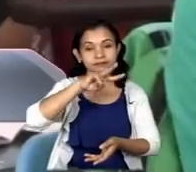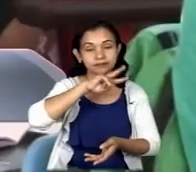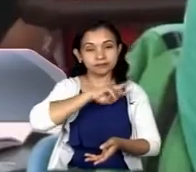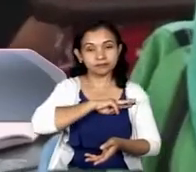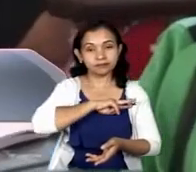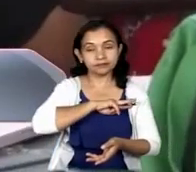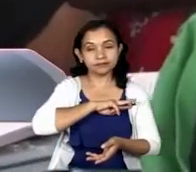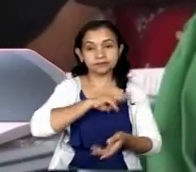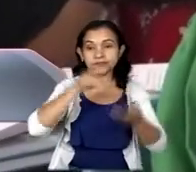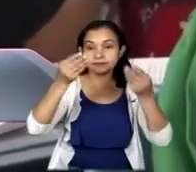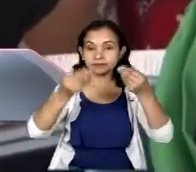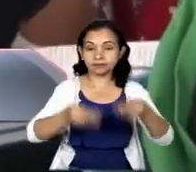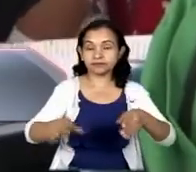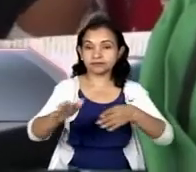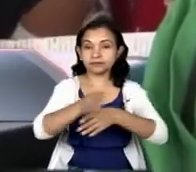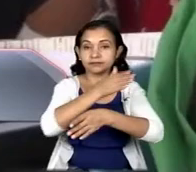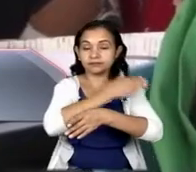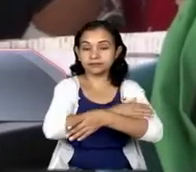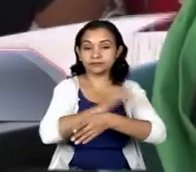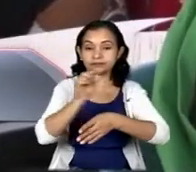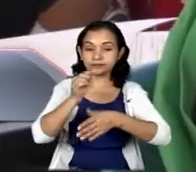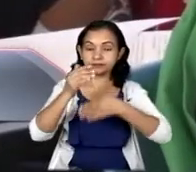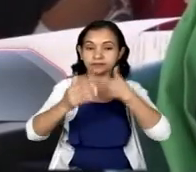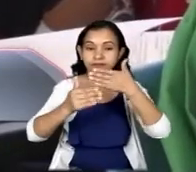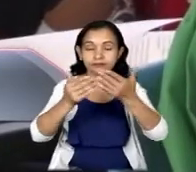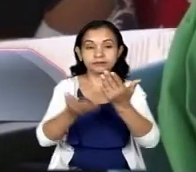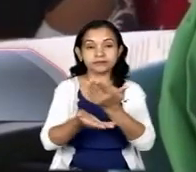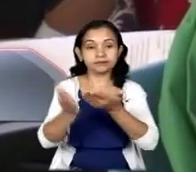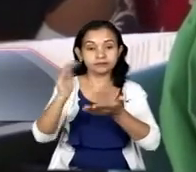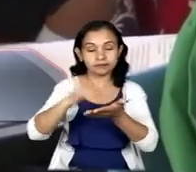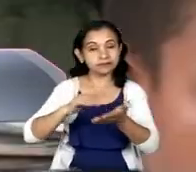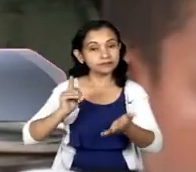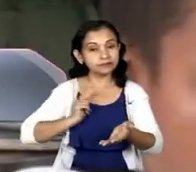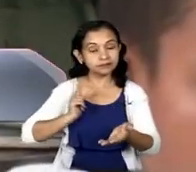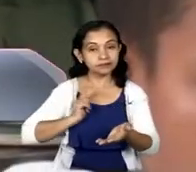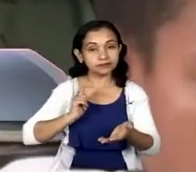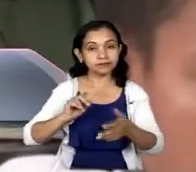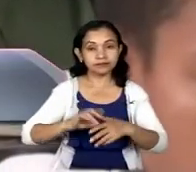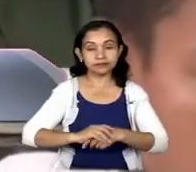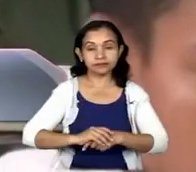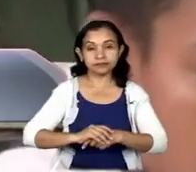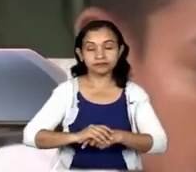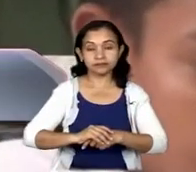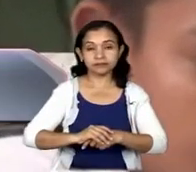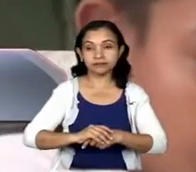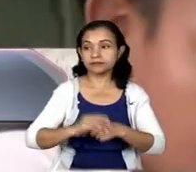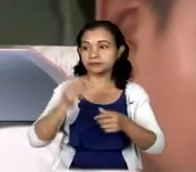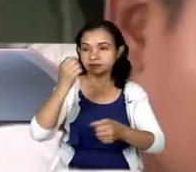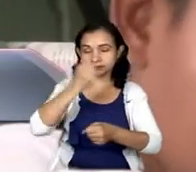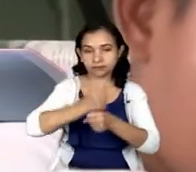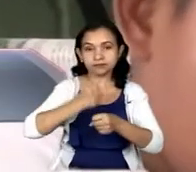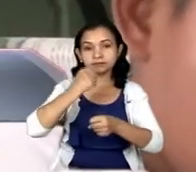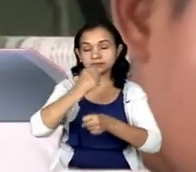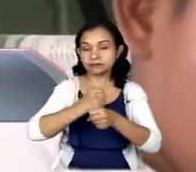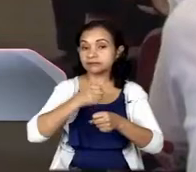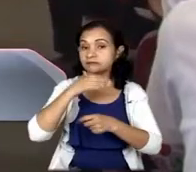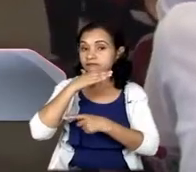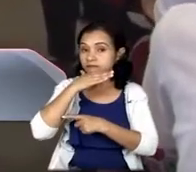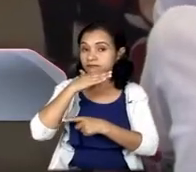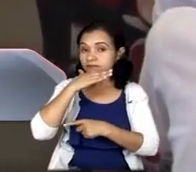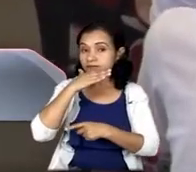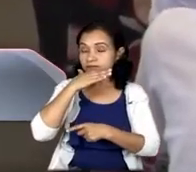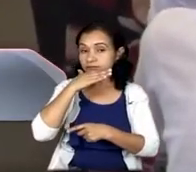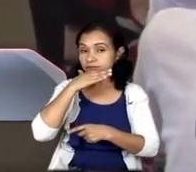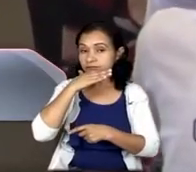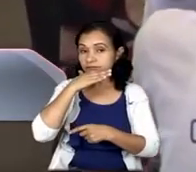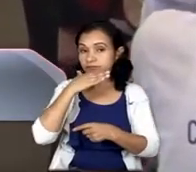habíamos perdido y que poco a poco fuimos recuperando. Pues entonces, pero eso fue un trabajo fuerte. En el